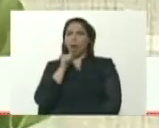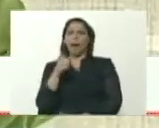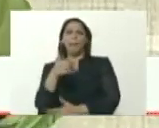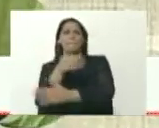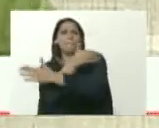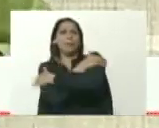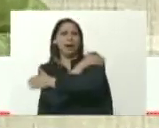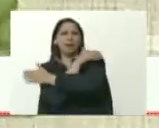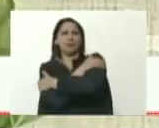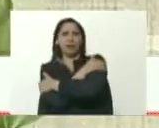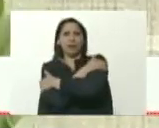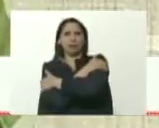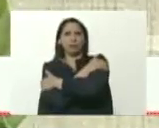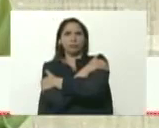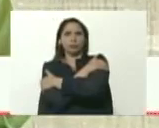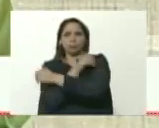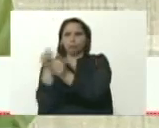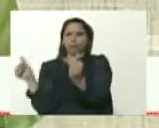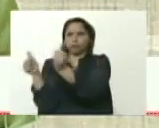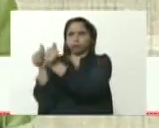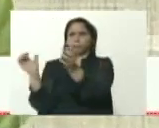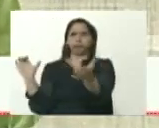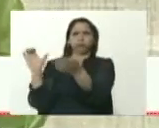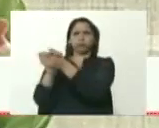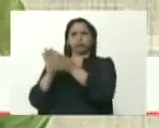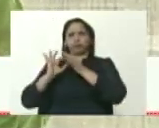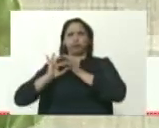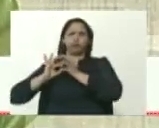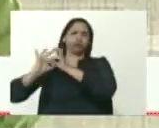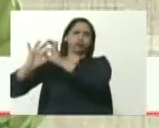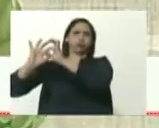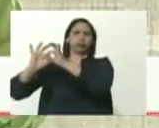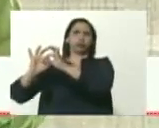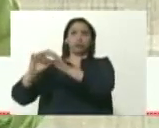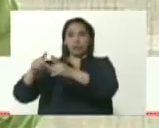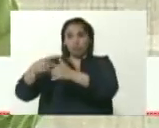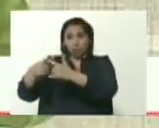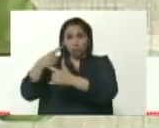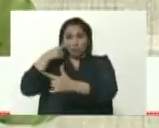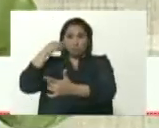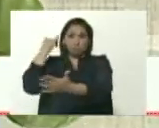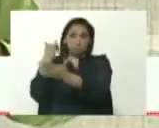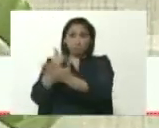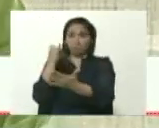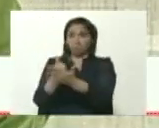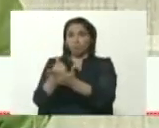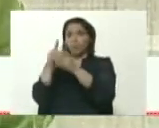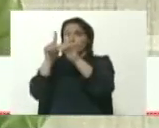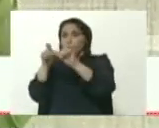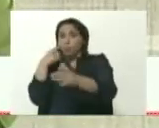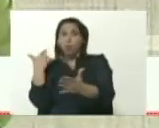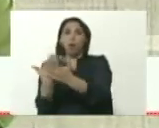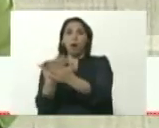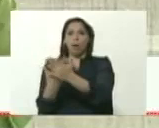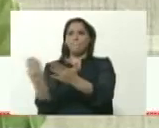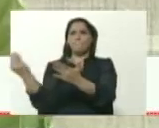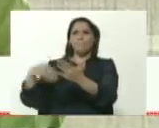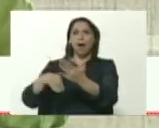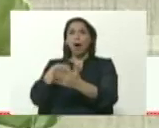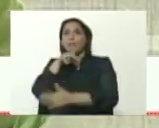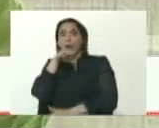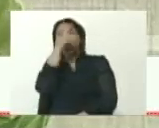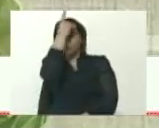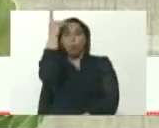abrazado, encompinchado. Y bueno, ya empiezan a aparecer las pruebas y hay muchos más. Estuve hablando con